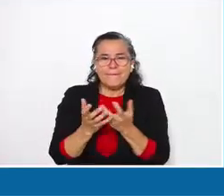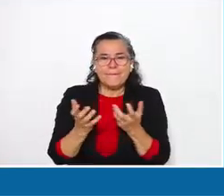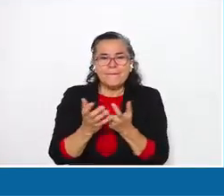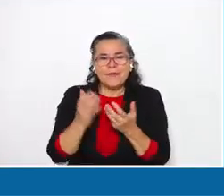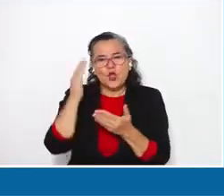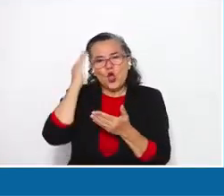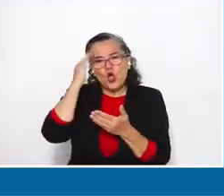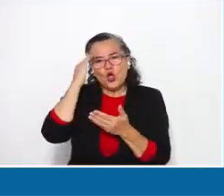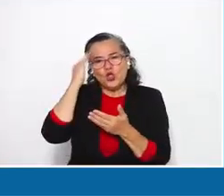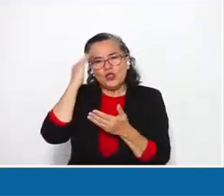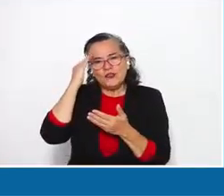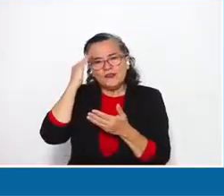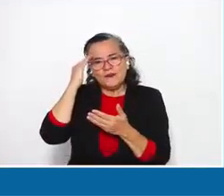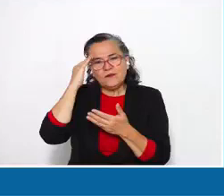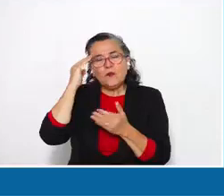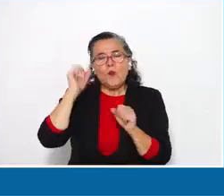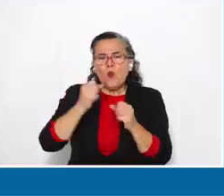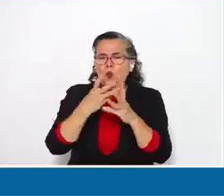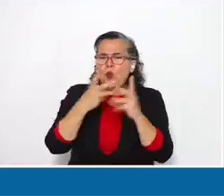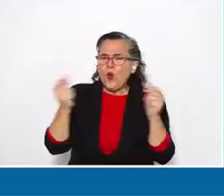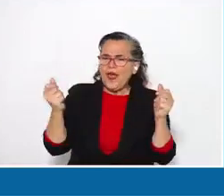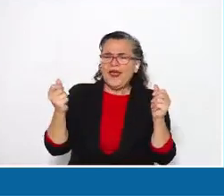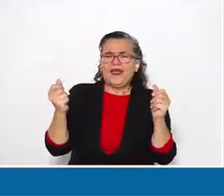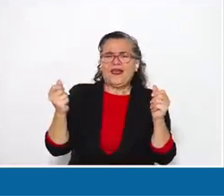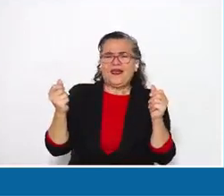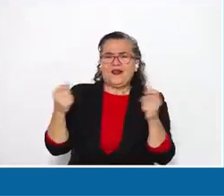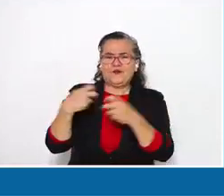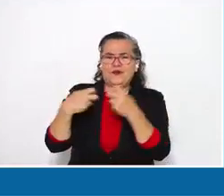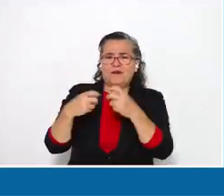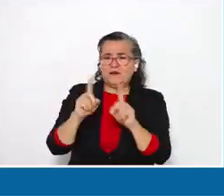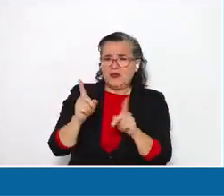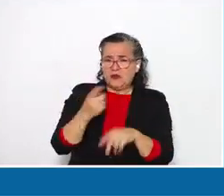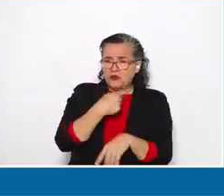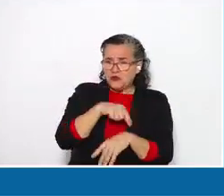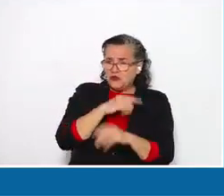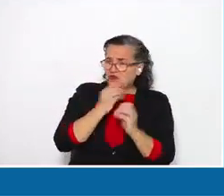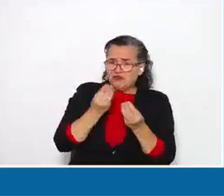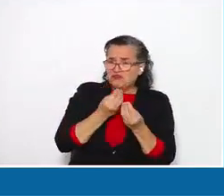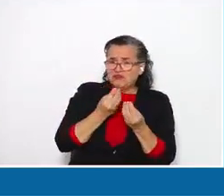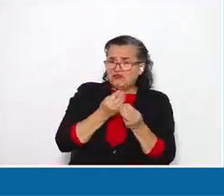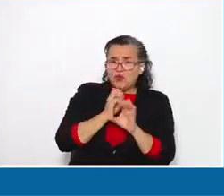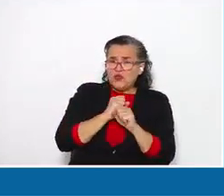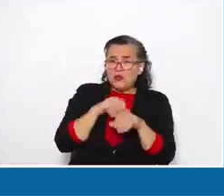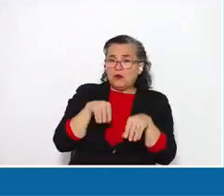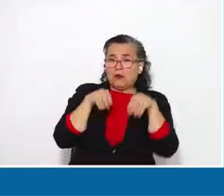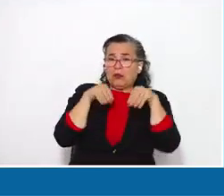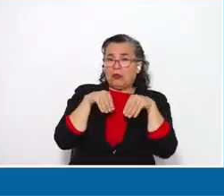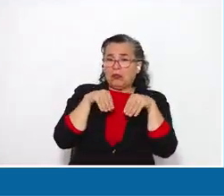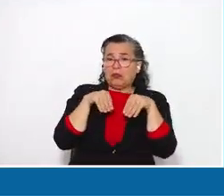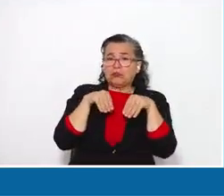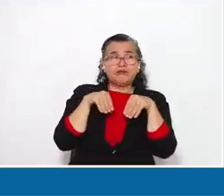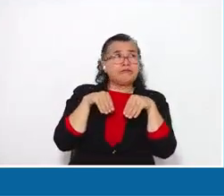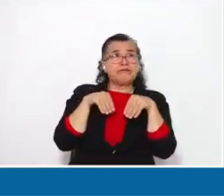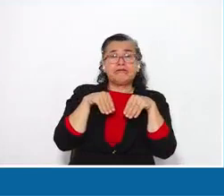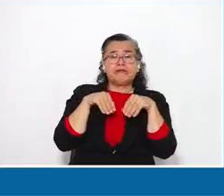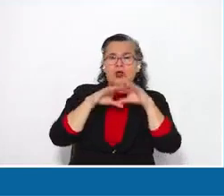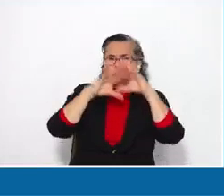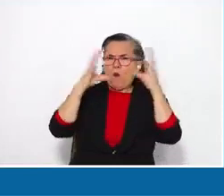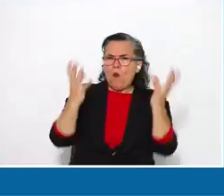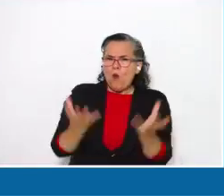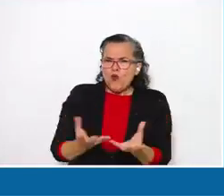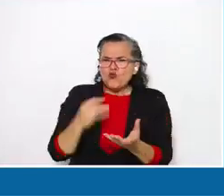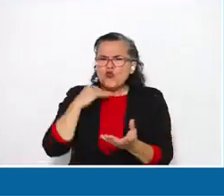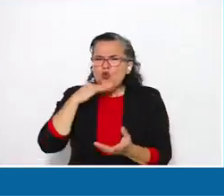el conocimiento que tenemos puede resolver muchos problemas y no lo hacemos. Estamos contaminando el mundo y estamos en un momento que tal vez